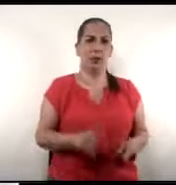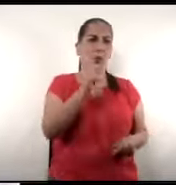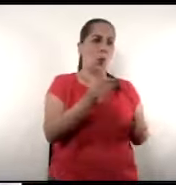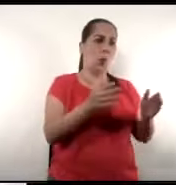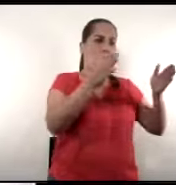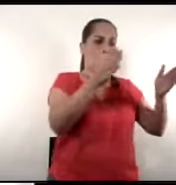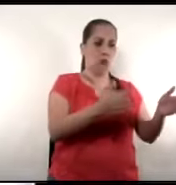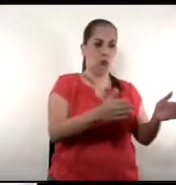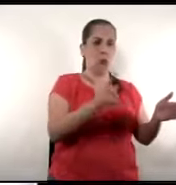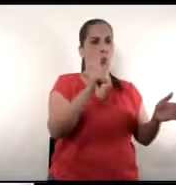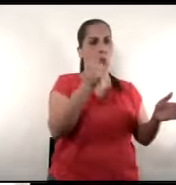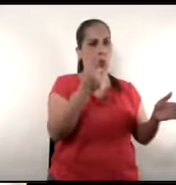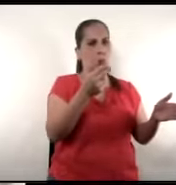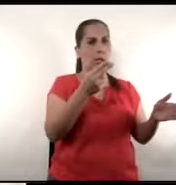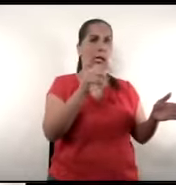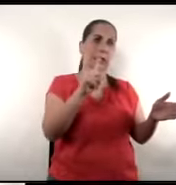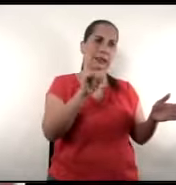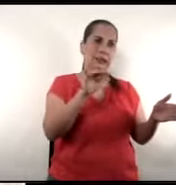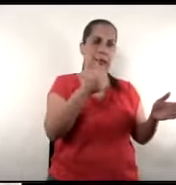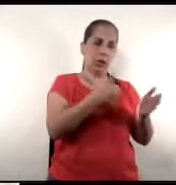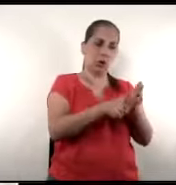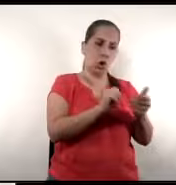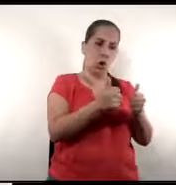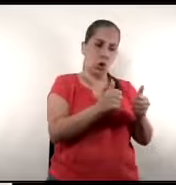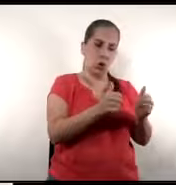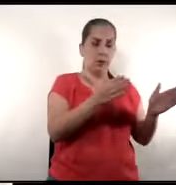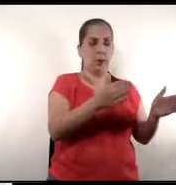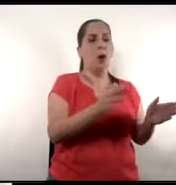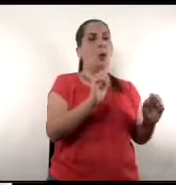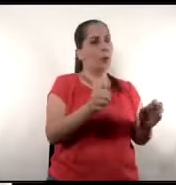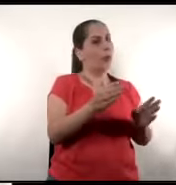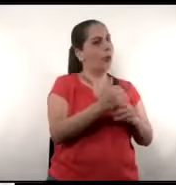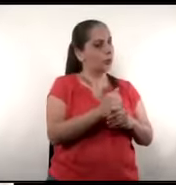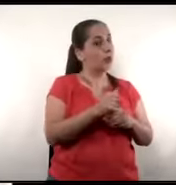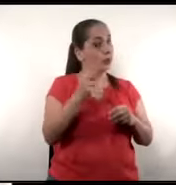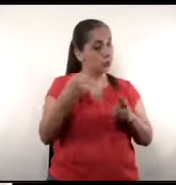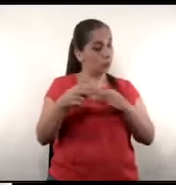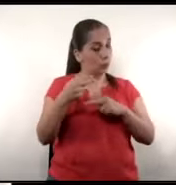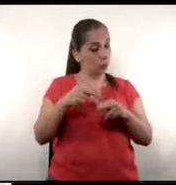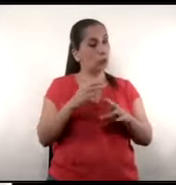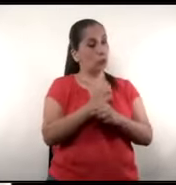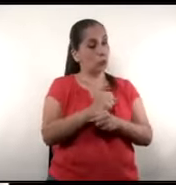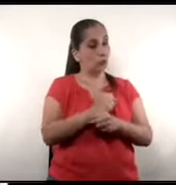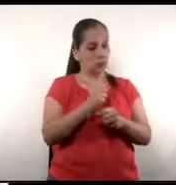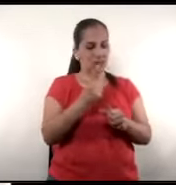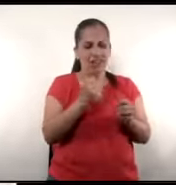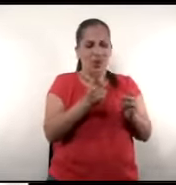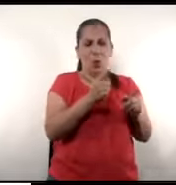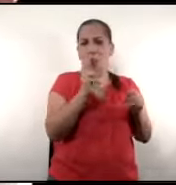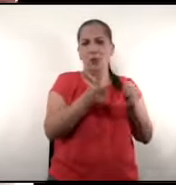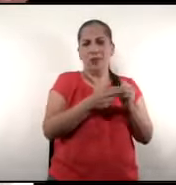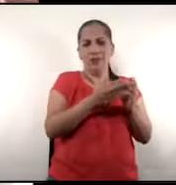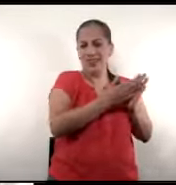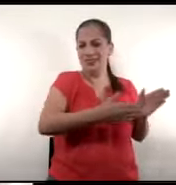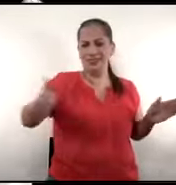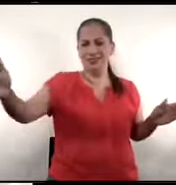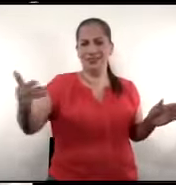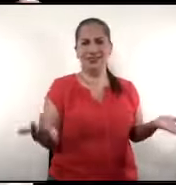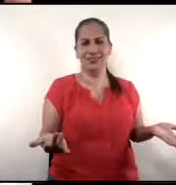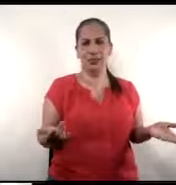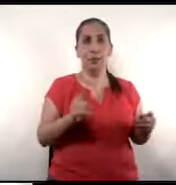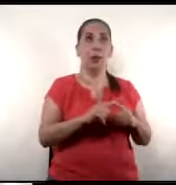atraso, es una posibilidad para hacer negocios oscuros. Se hace una sola vez. Pero bueno, Costa Rica se hace una